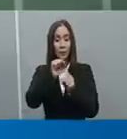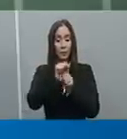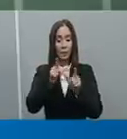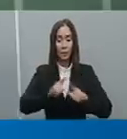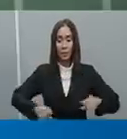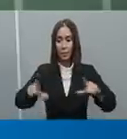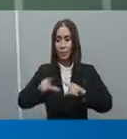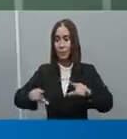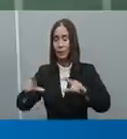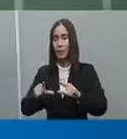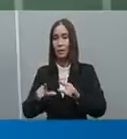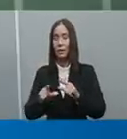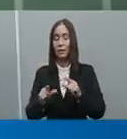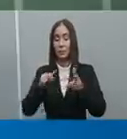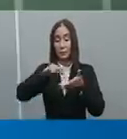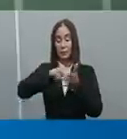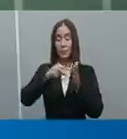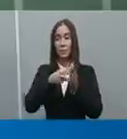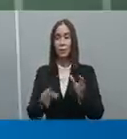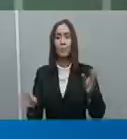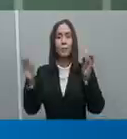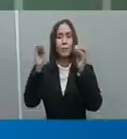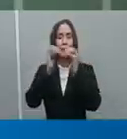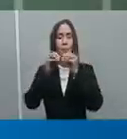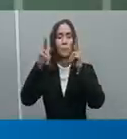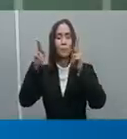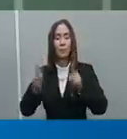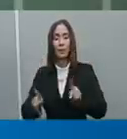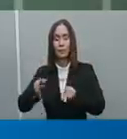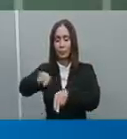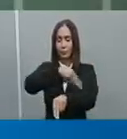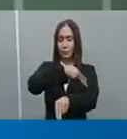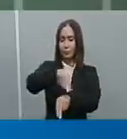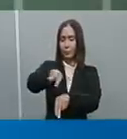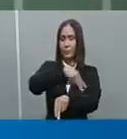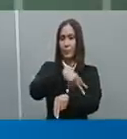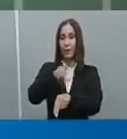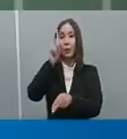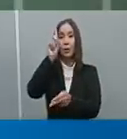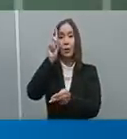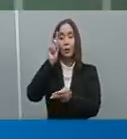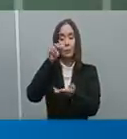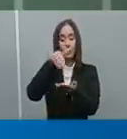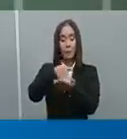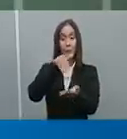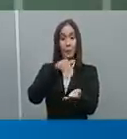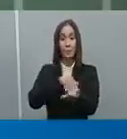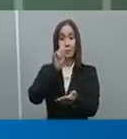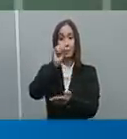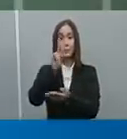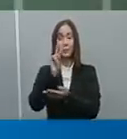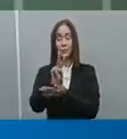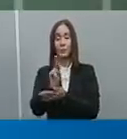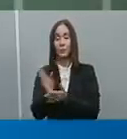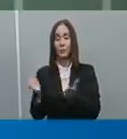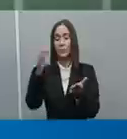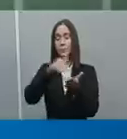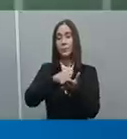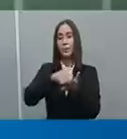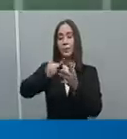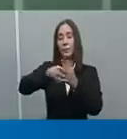la movilización diaria de más de 1.2 millones de dominicanos y dominicanas que regresaron a sus puestos de